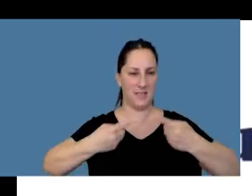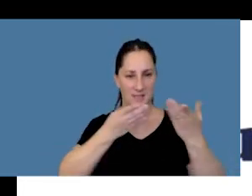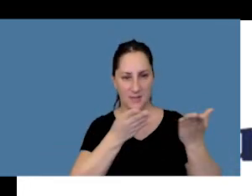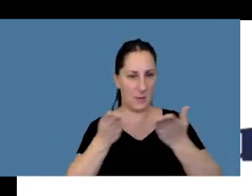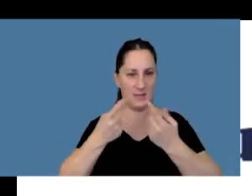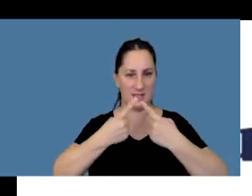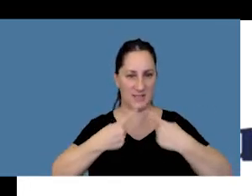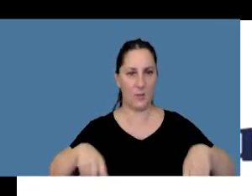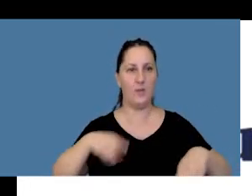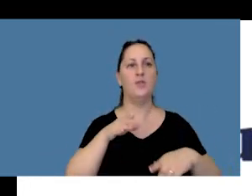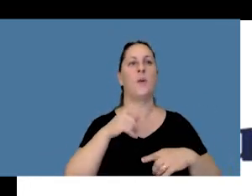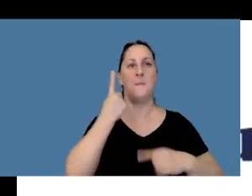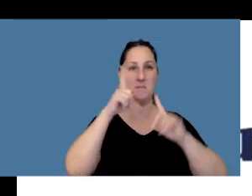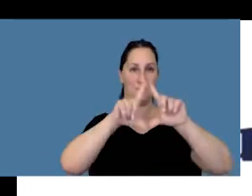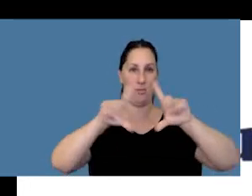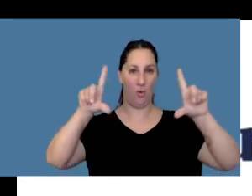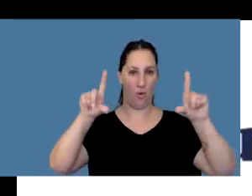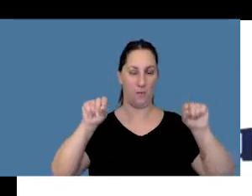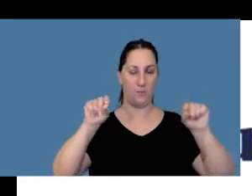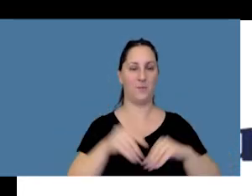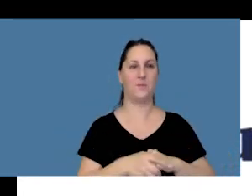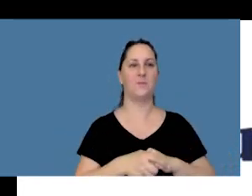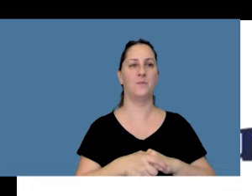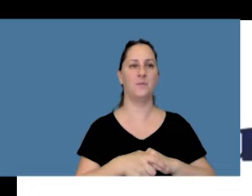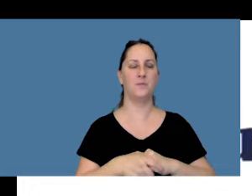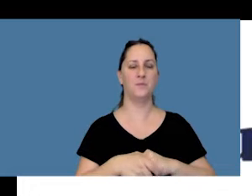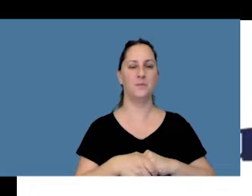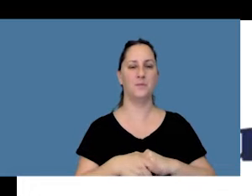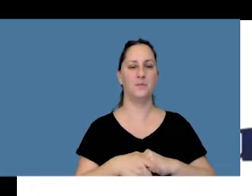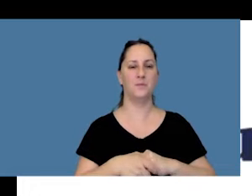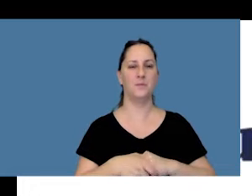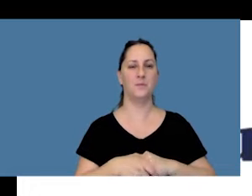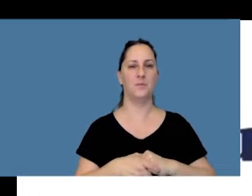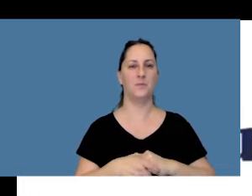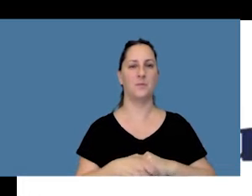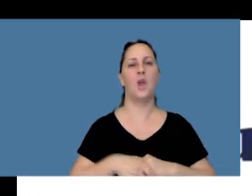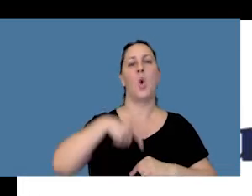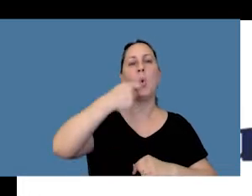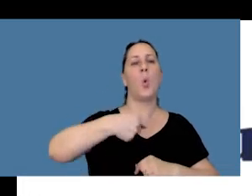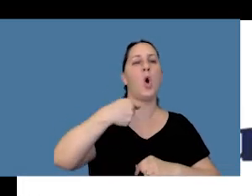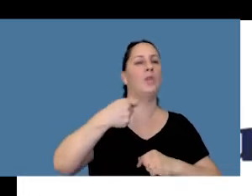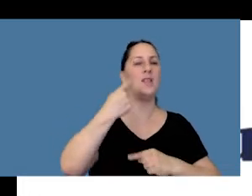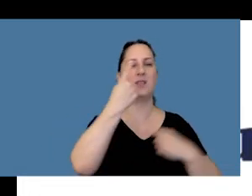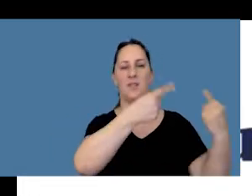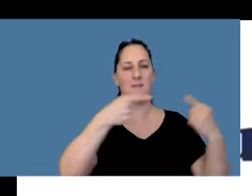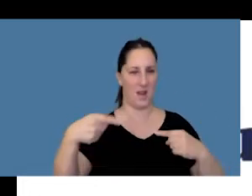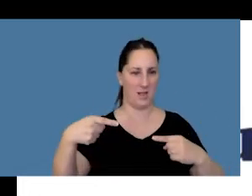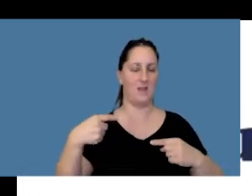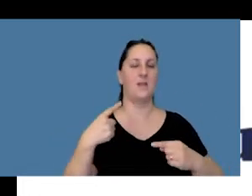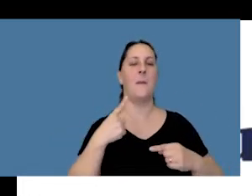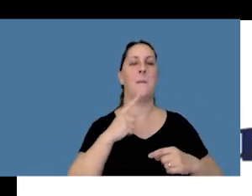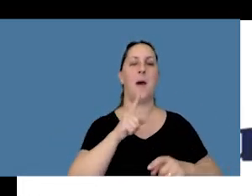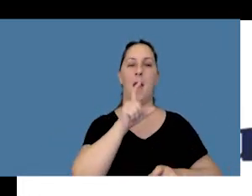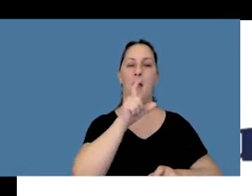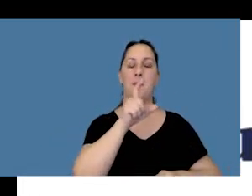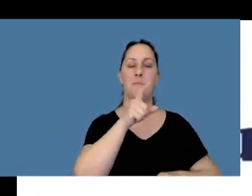las viñetas, porque vieron que tenemos, ¿cómo se llama? Cuotas diferenciadas para los que son los